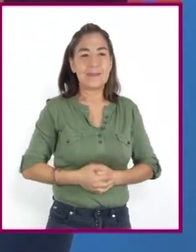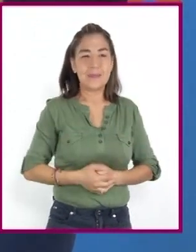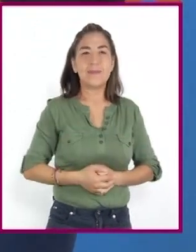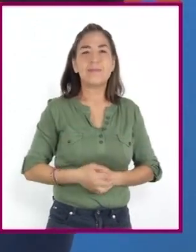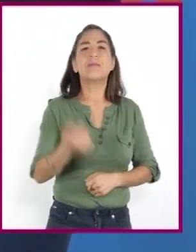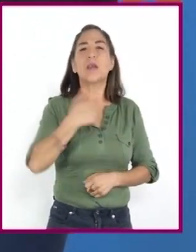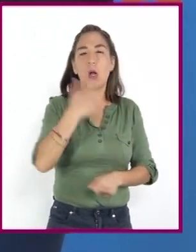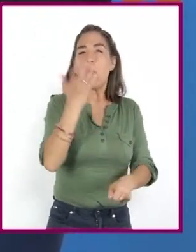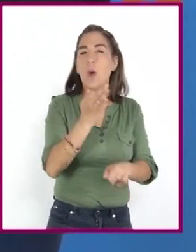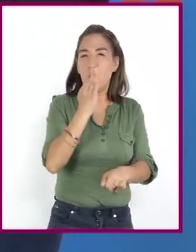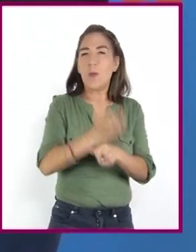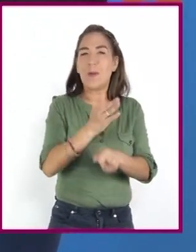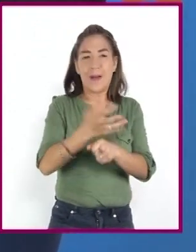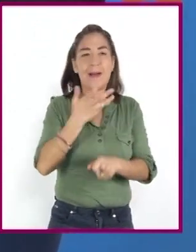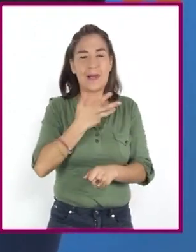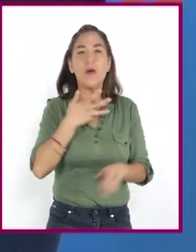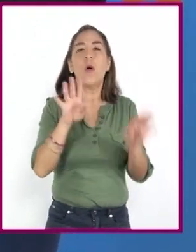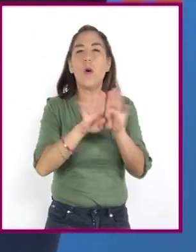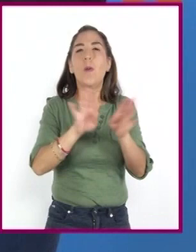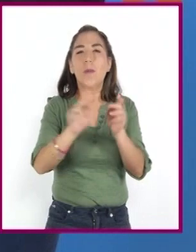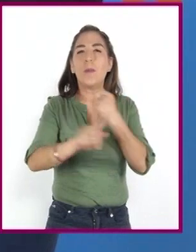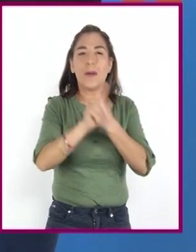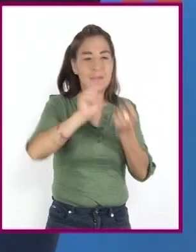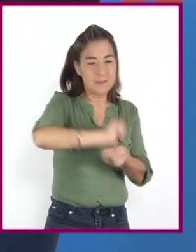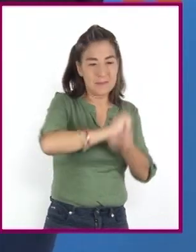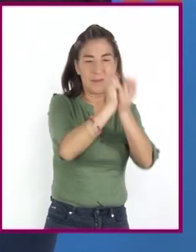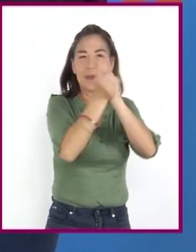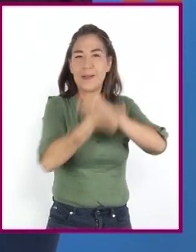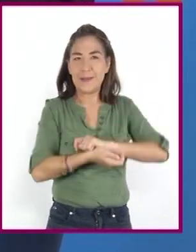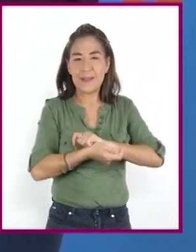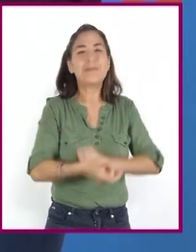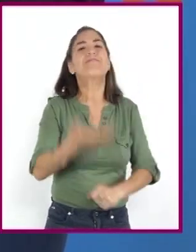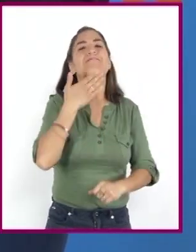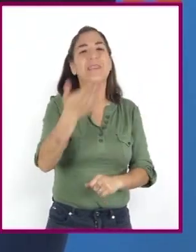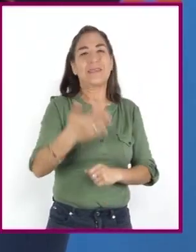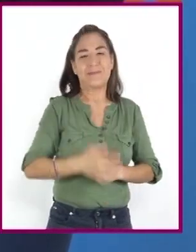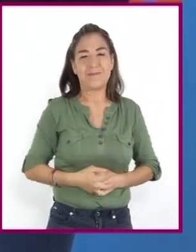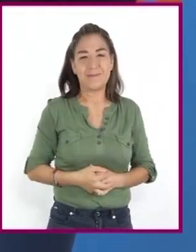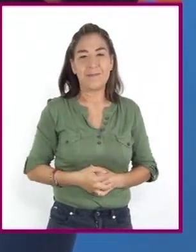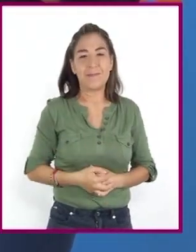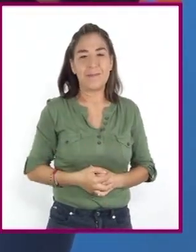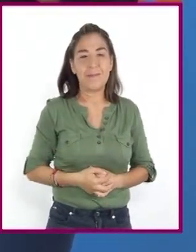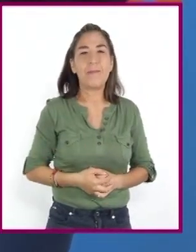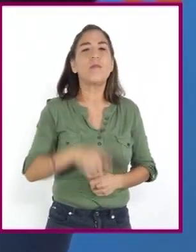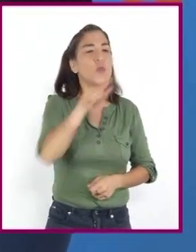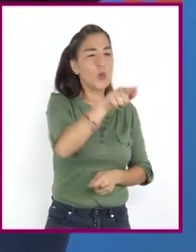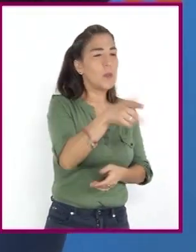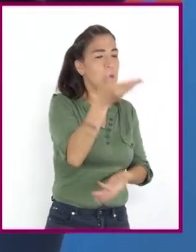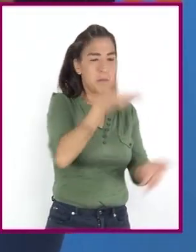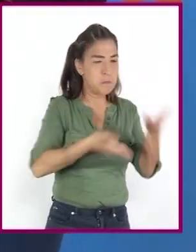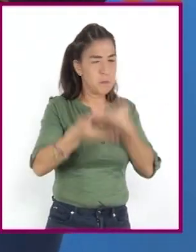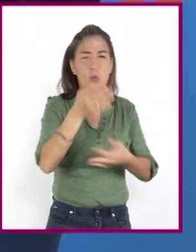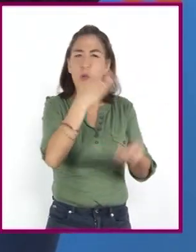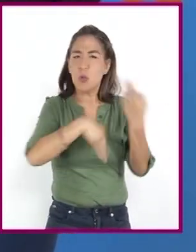una situación que podemos traducir al lenguaje algebraico. ¡Excelente! Compártela con todas y todos para